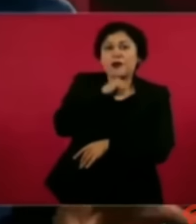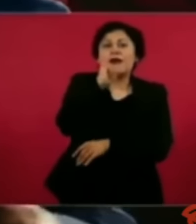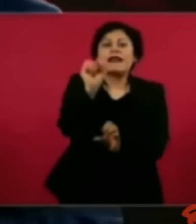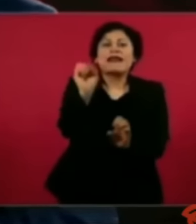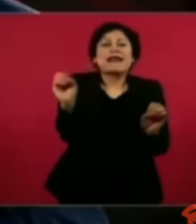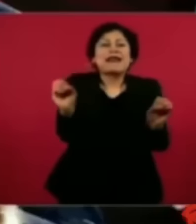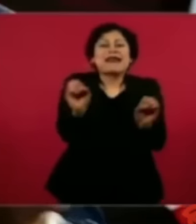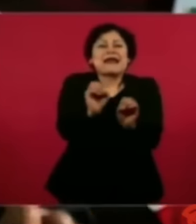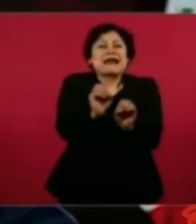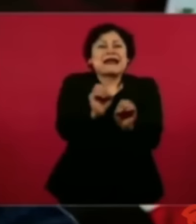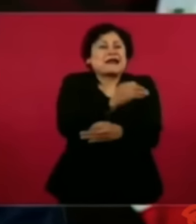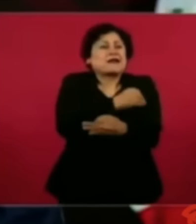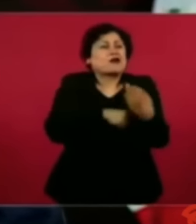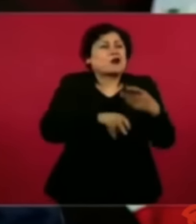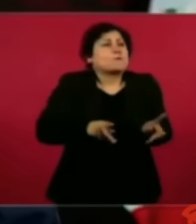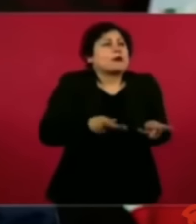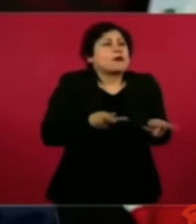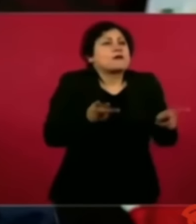ningún banco público.